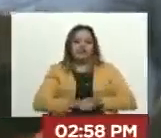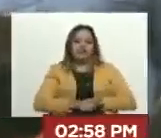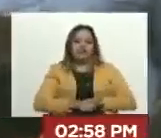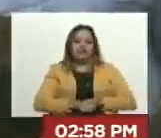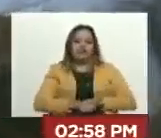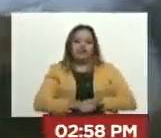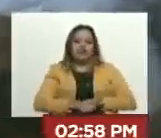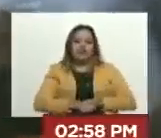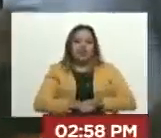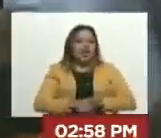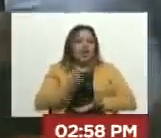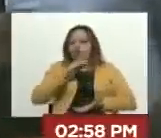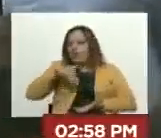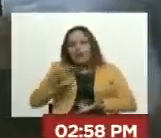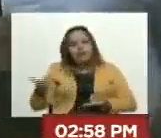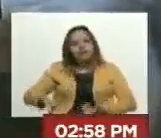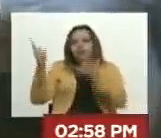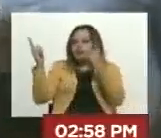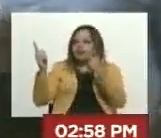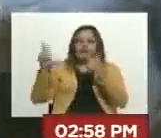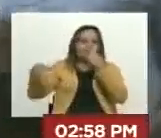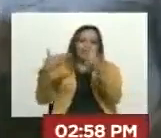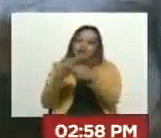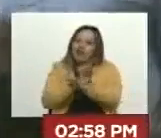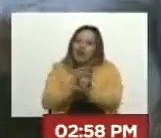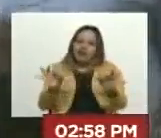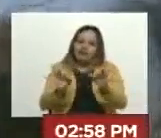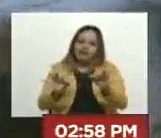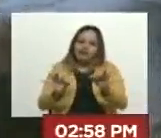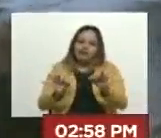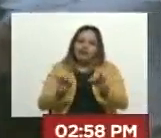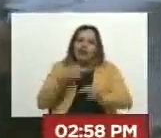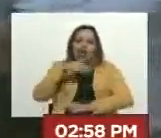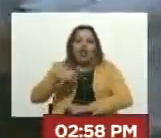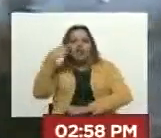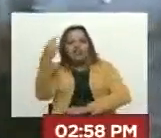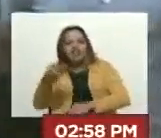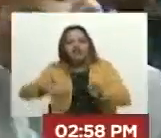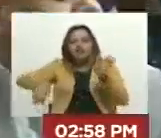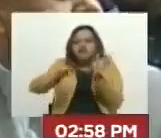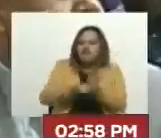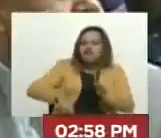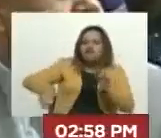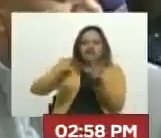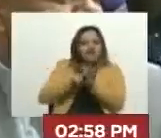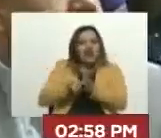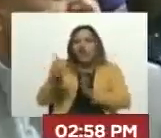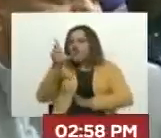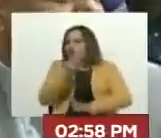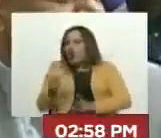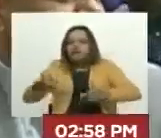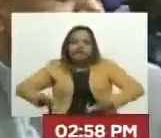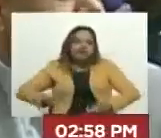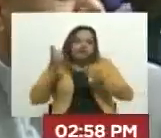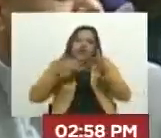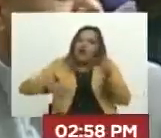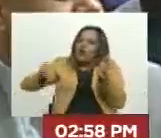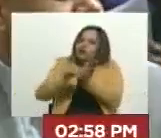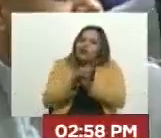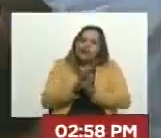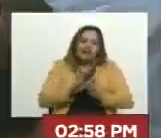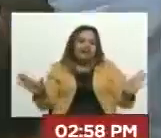No lo vamos a volver a permitir. Lo hemos dicho una y mil veces. No lo vamos a volver